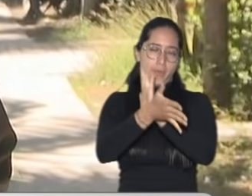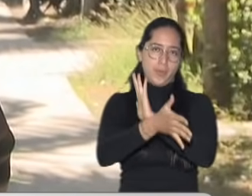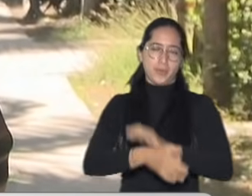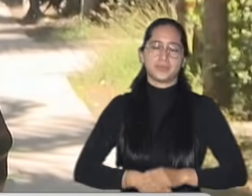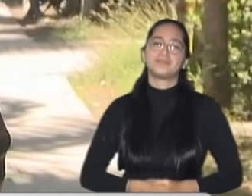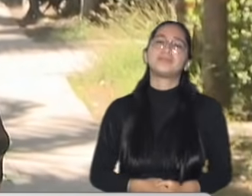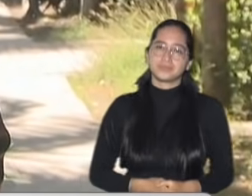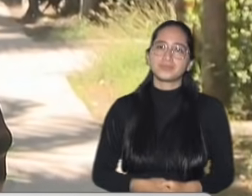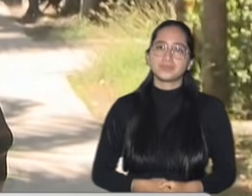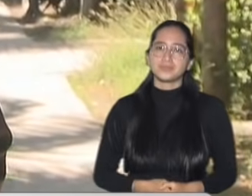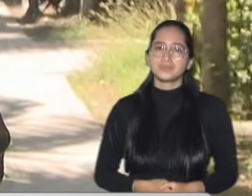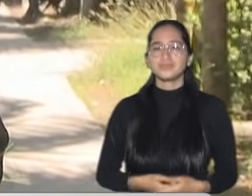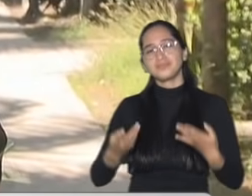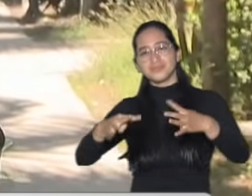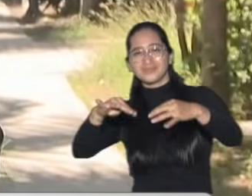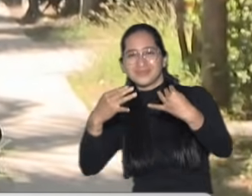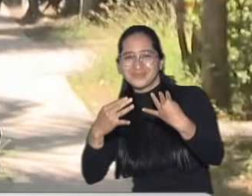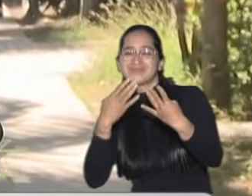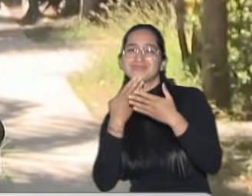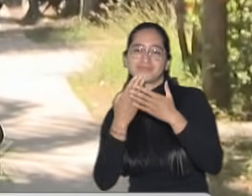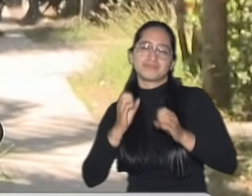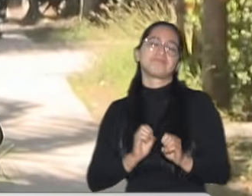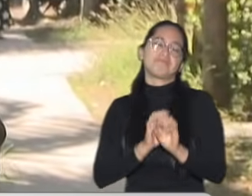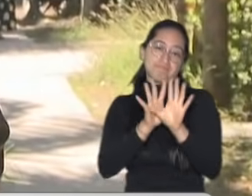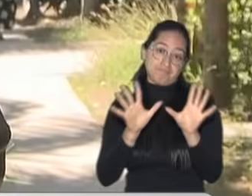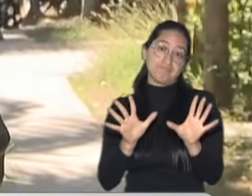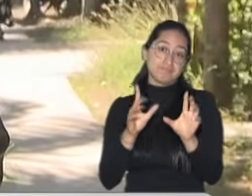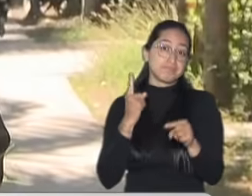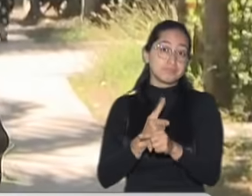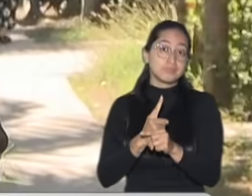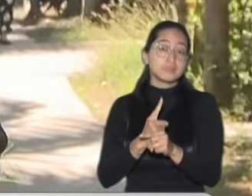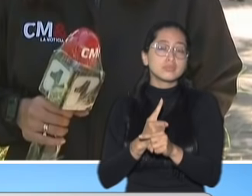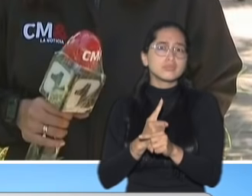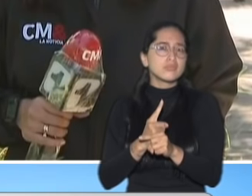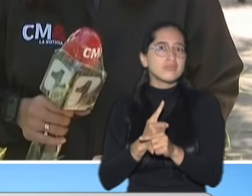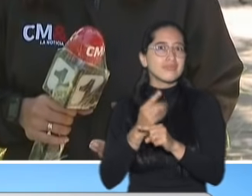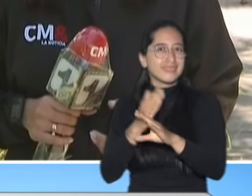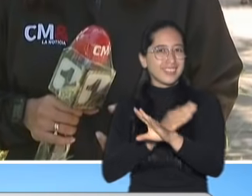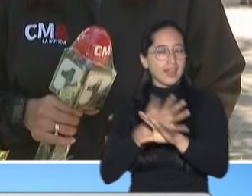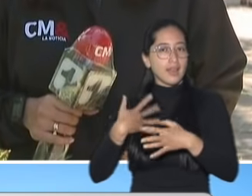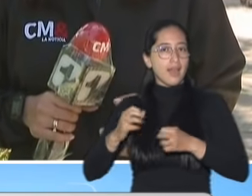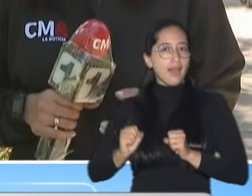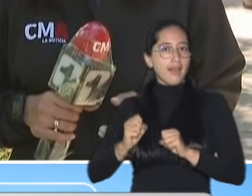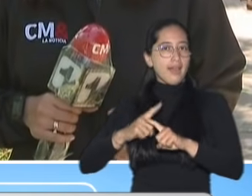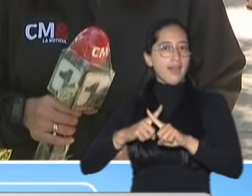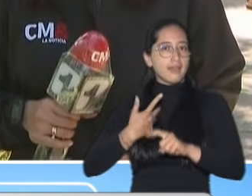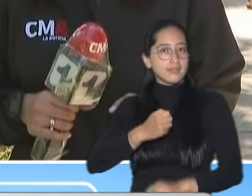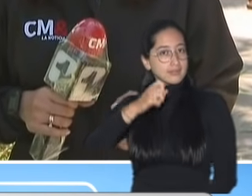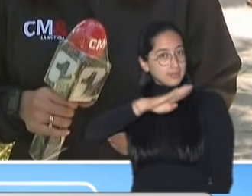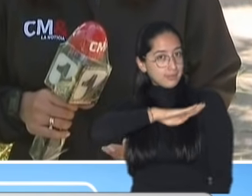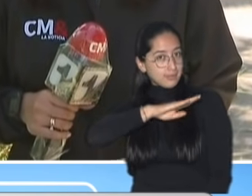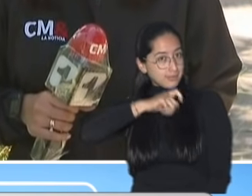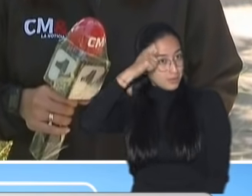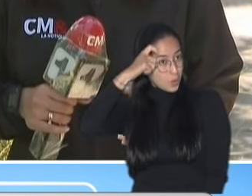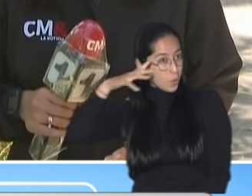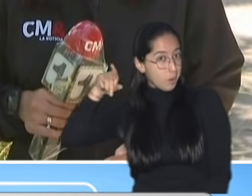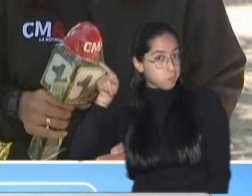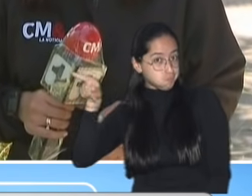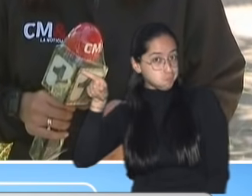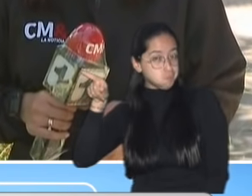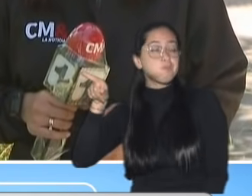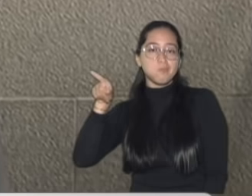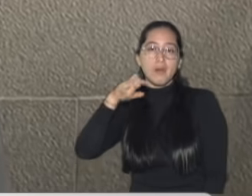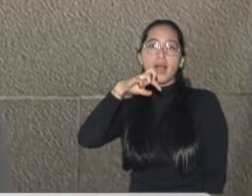Luisa, televidentes, muy buenos días. Así es, según el exalcalde de Cartagena, Pedrito Pereira, ha recibido